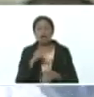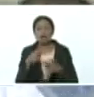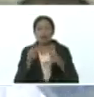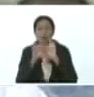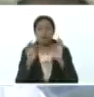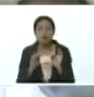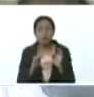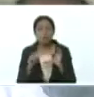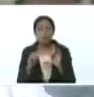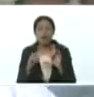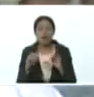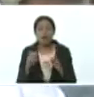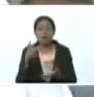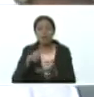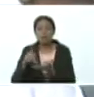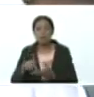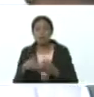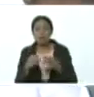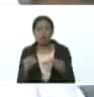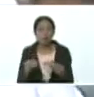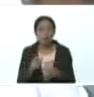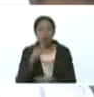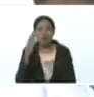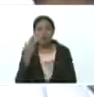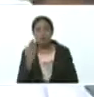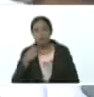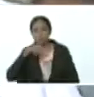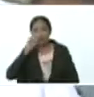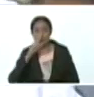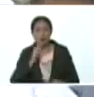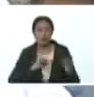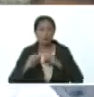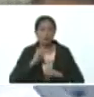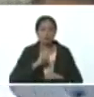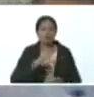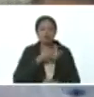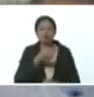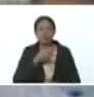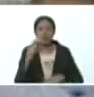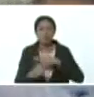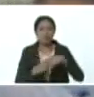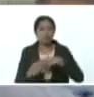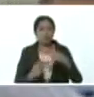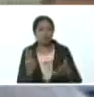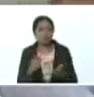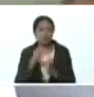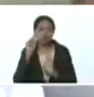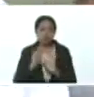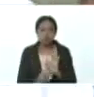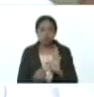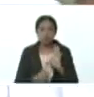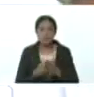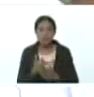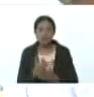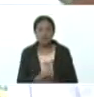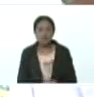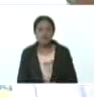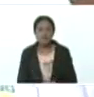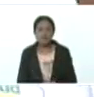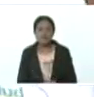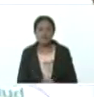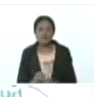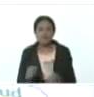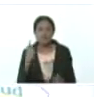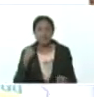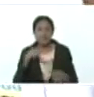poder popular, de los representantes, de todos los movimientos sociales revolucionarios para disminuir la existencia del